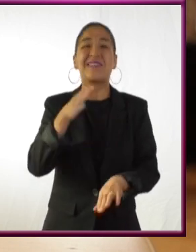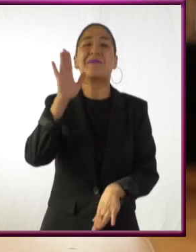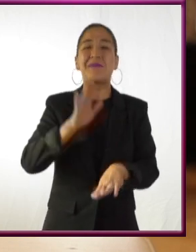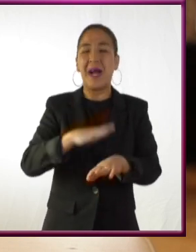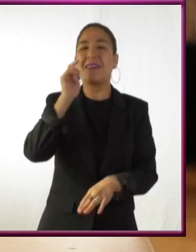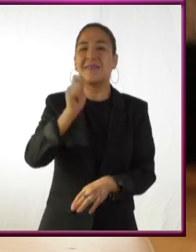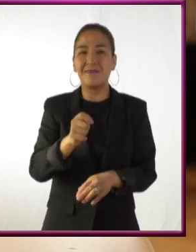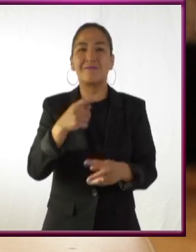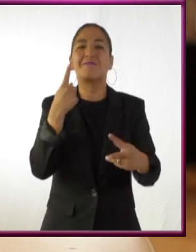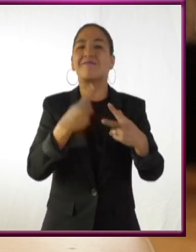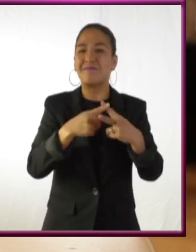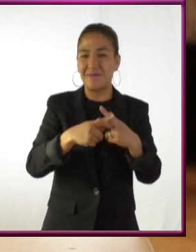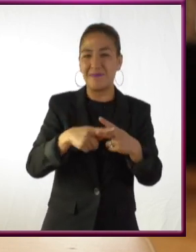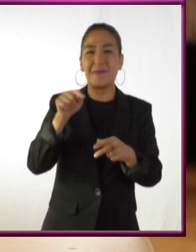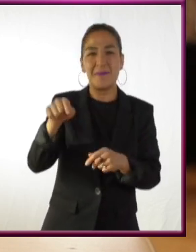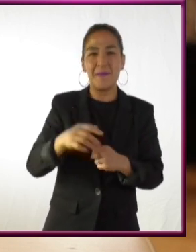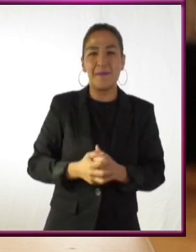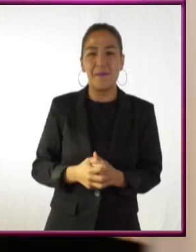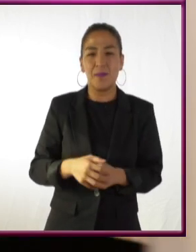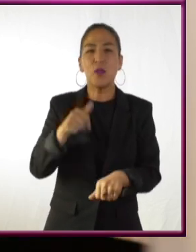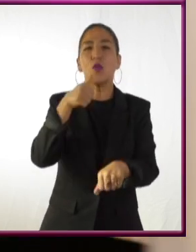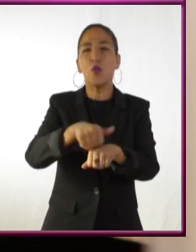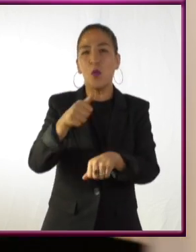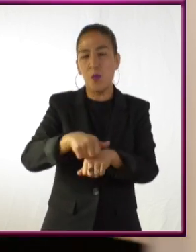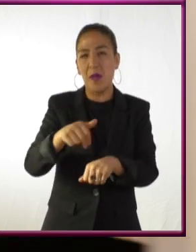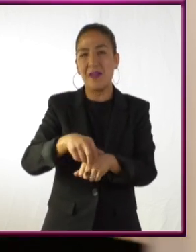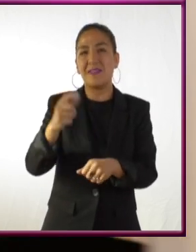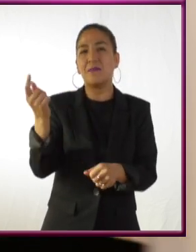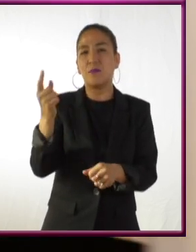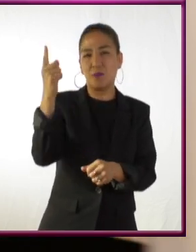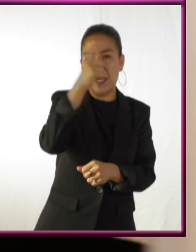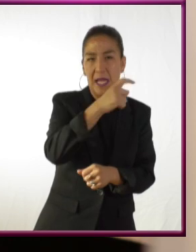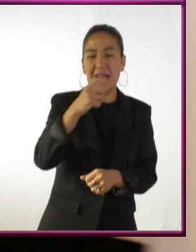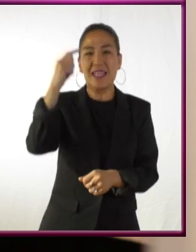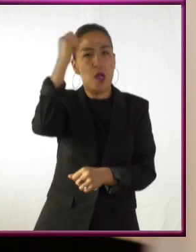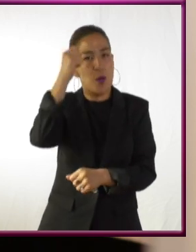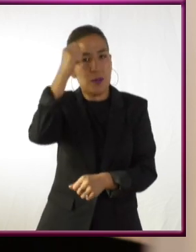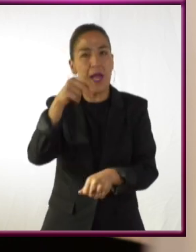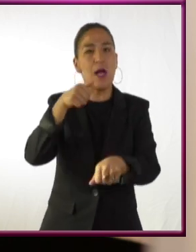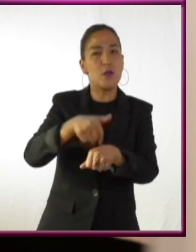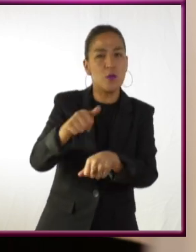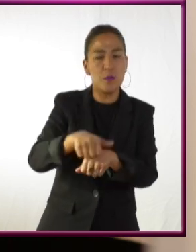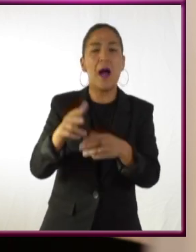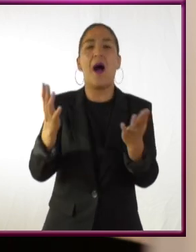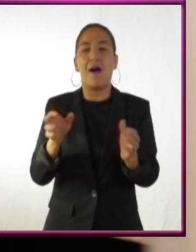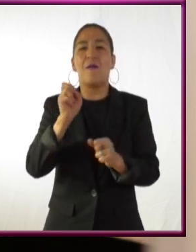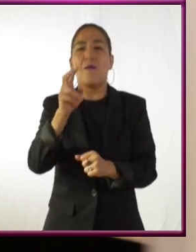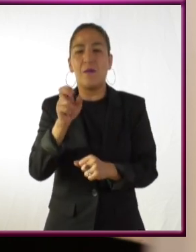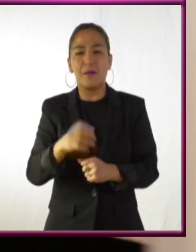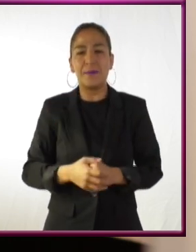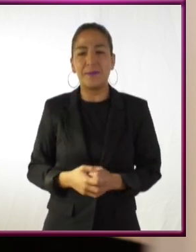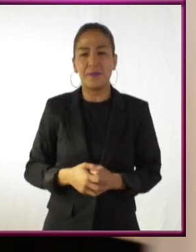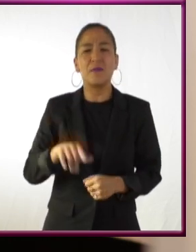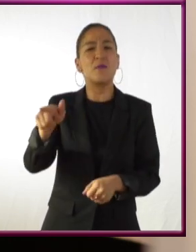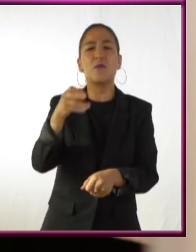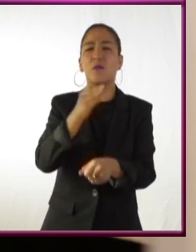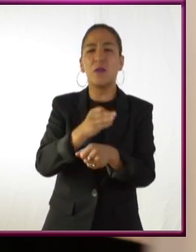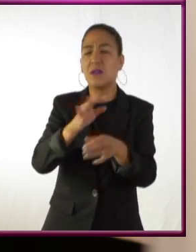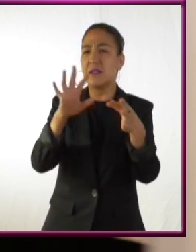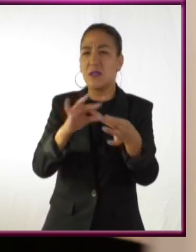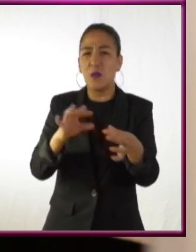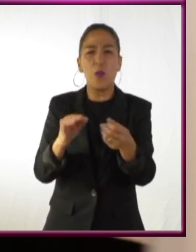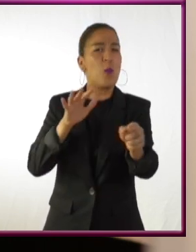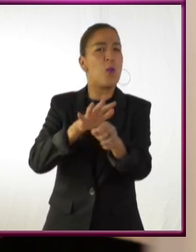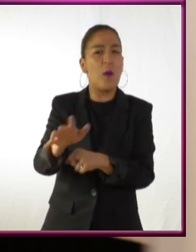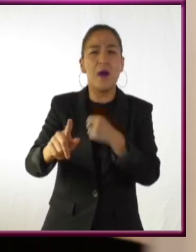aparece en un montón de áreas de las matemáticas como los números complejos, la teoría de números. Ok, y específicamente podrías